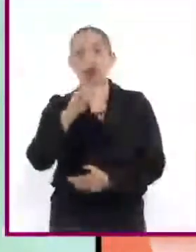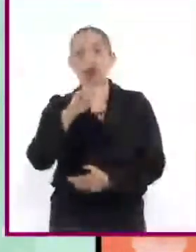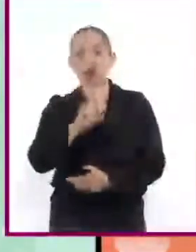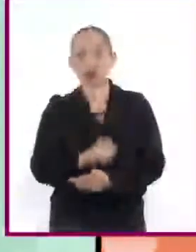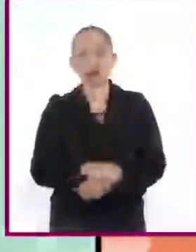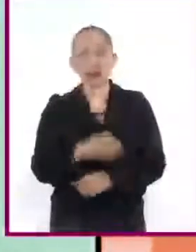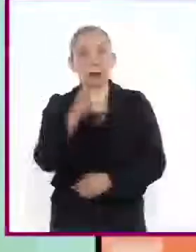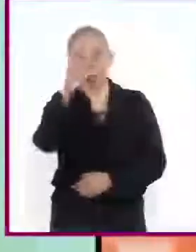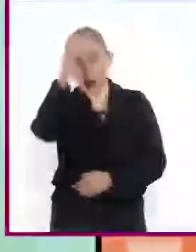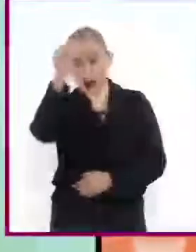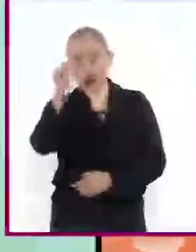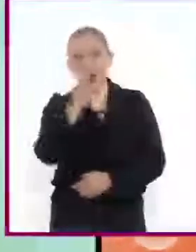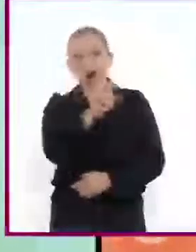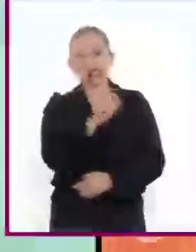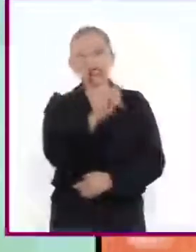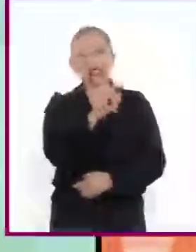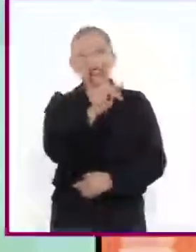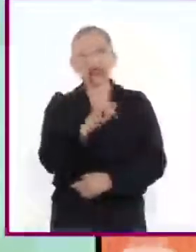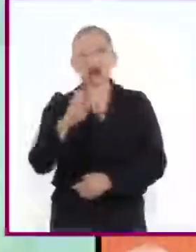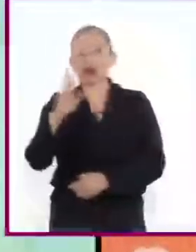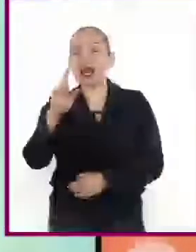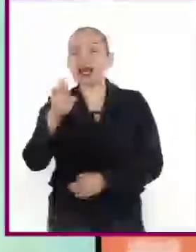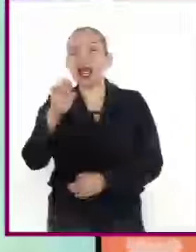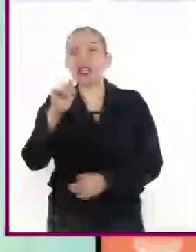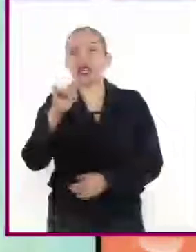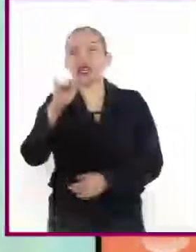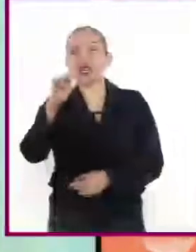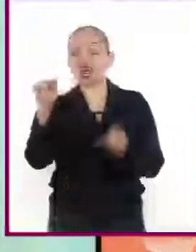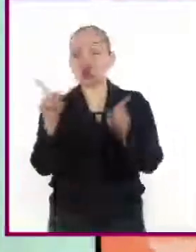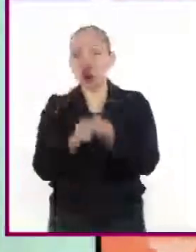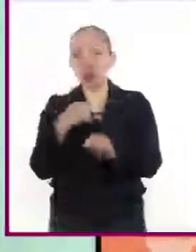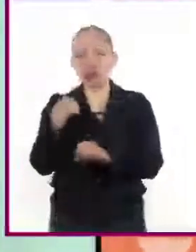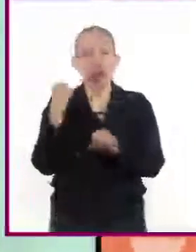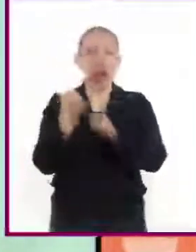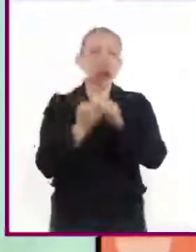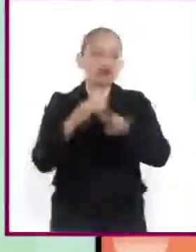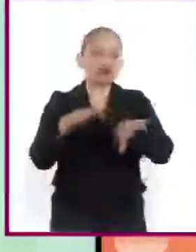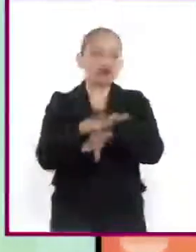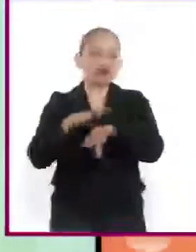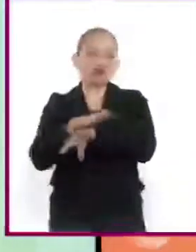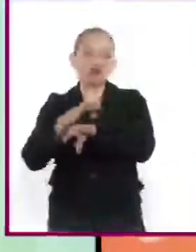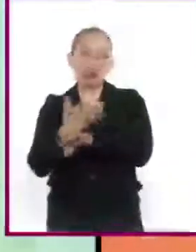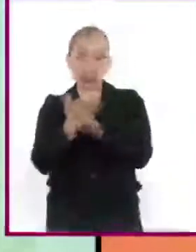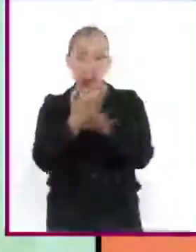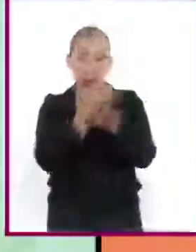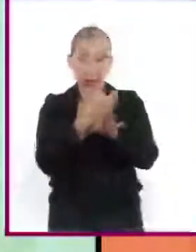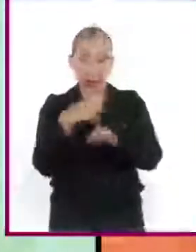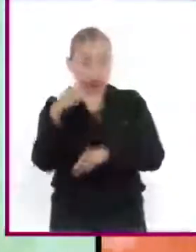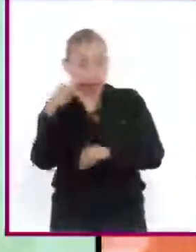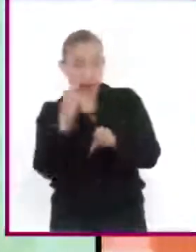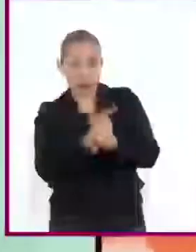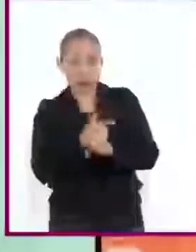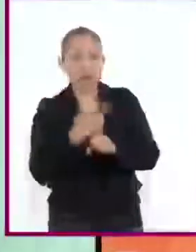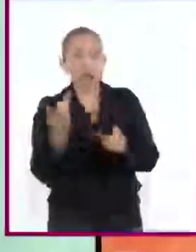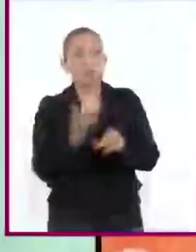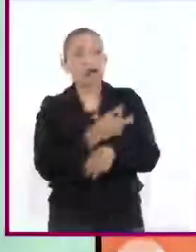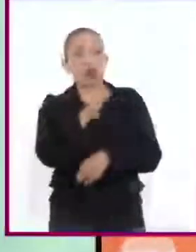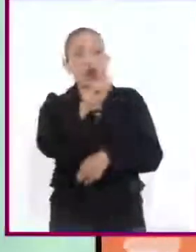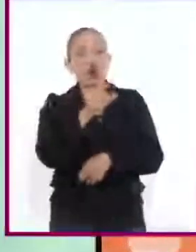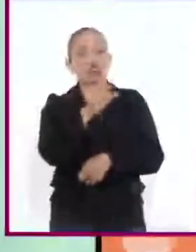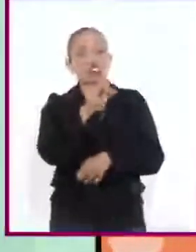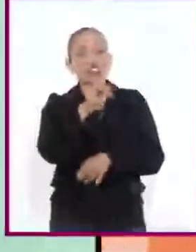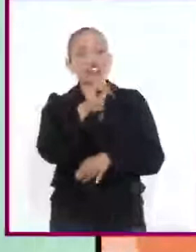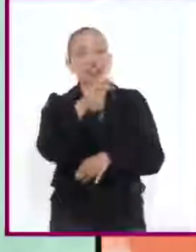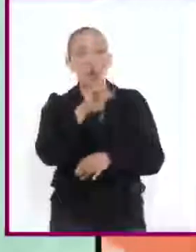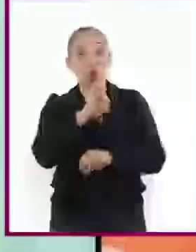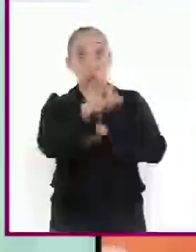Los conceptos de oxidación y reducción han evolucionado con el correr de los años. En la actualidad se considera que ocurre una oxidación